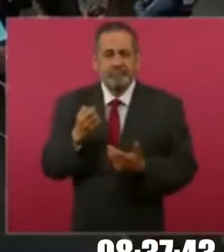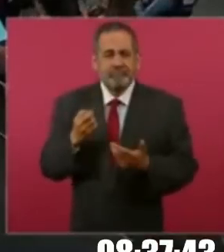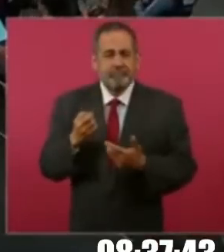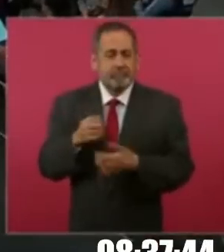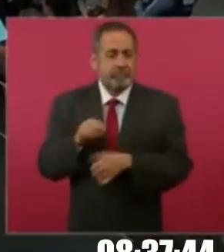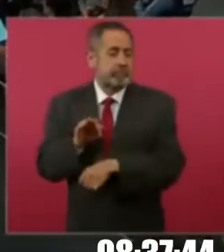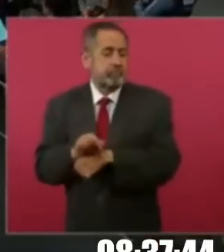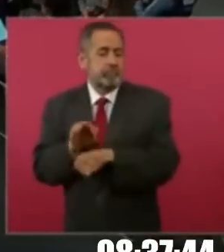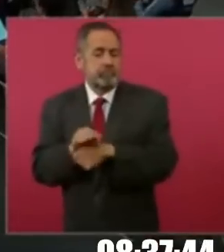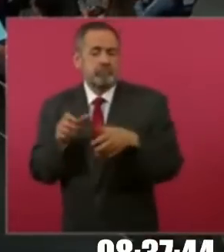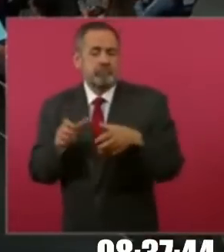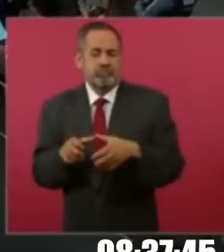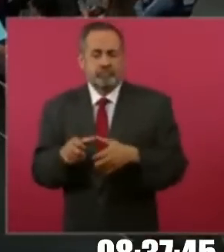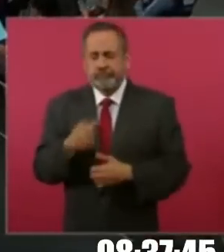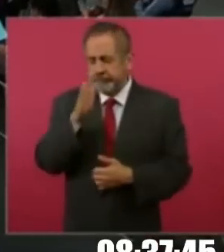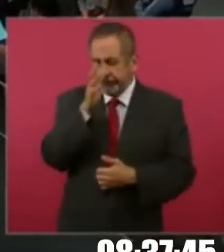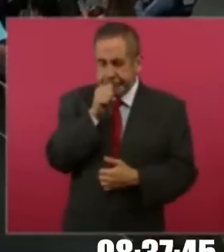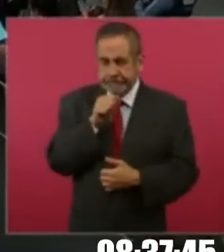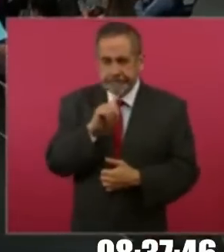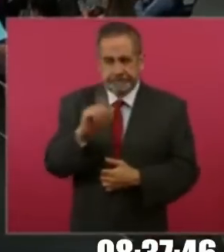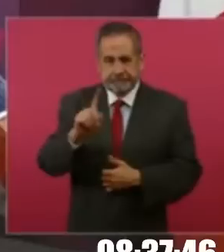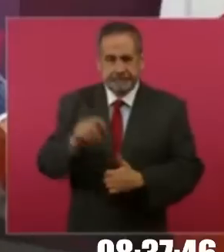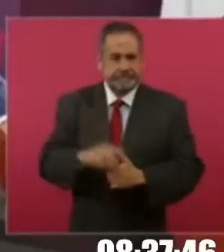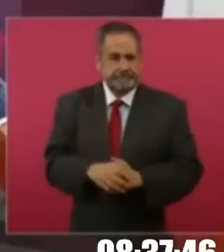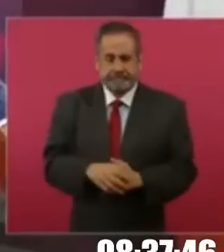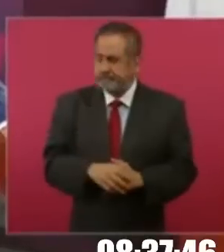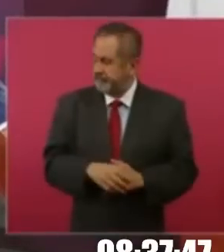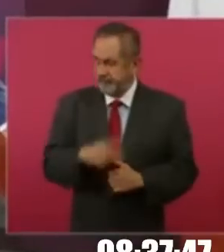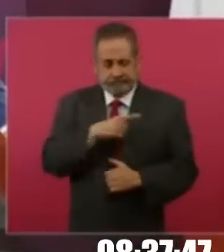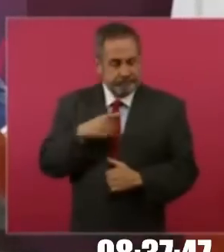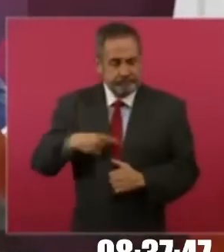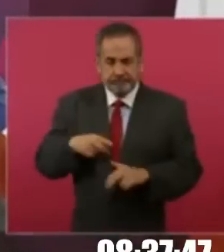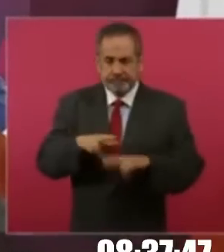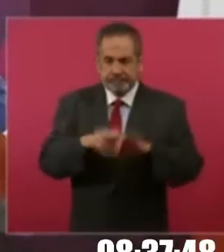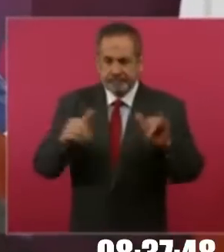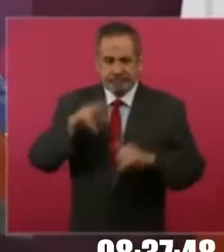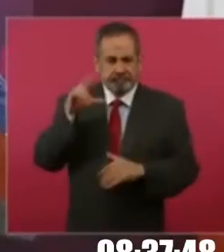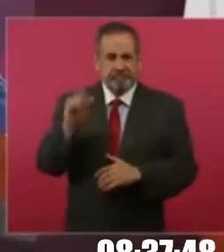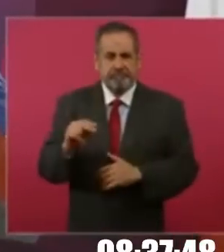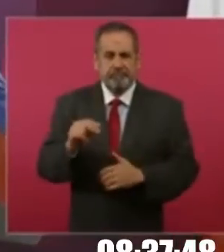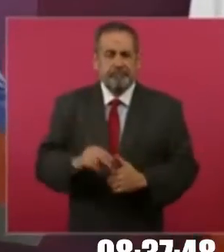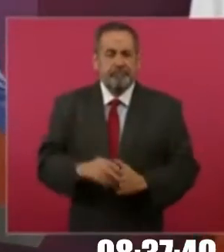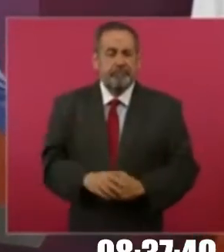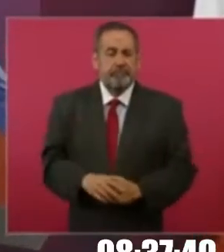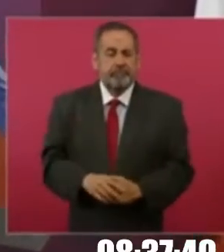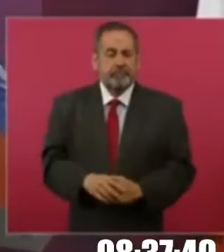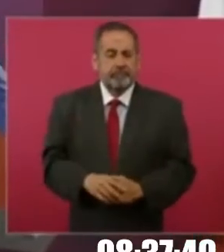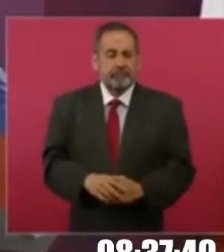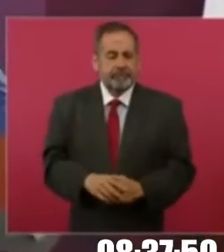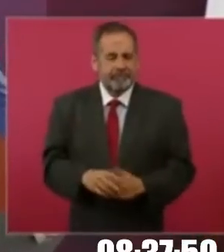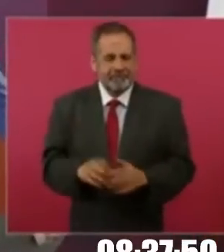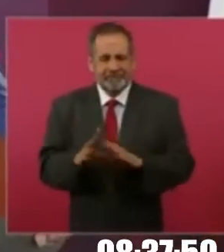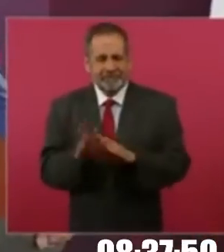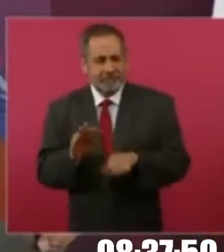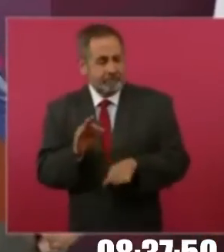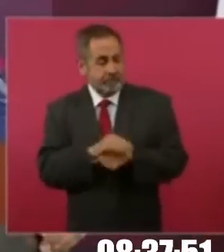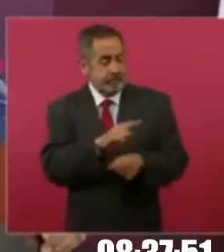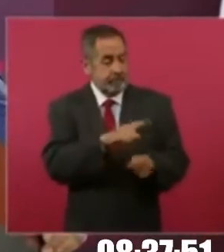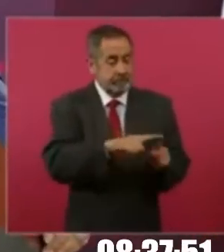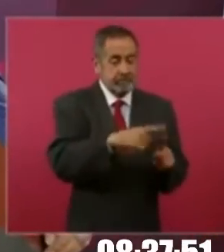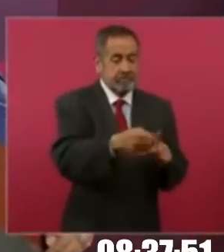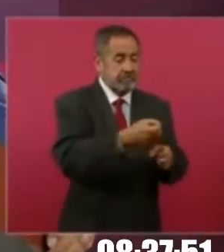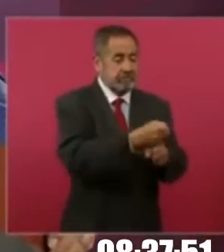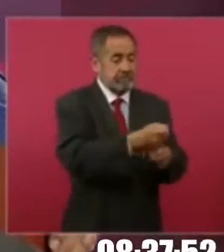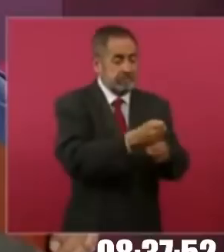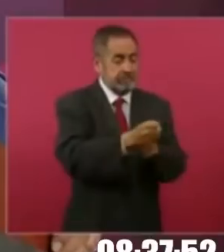proteja bajo ninguna circunstancias a un torturador